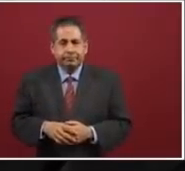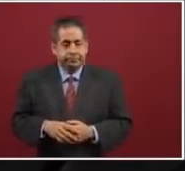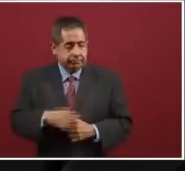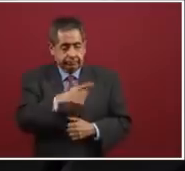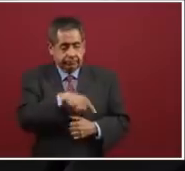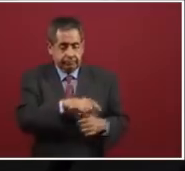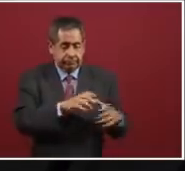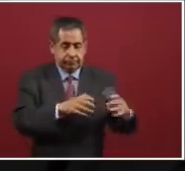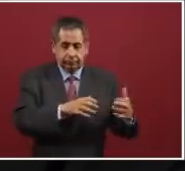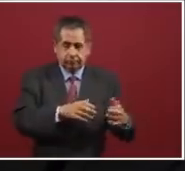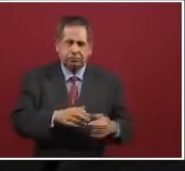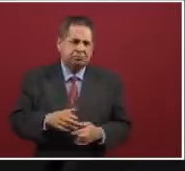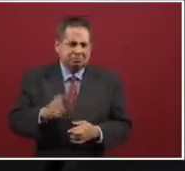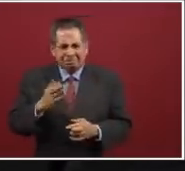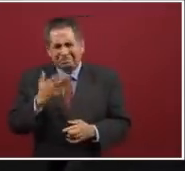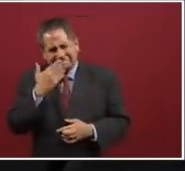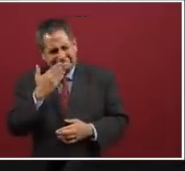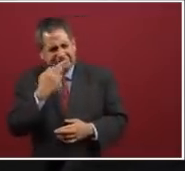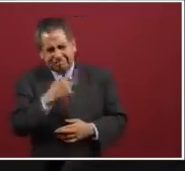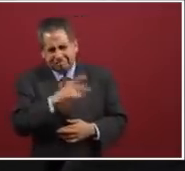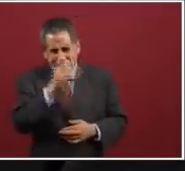Además, es legítimo,